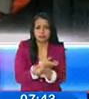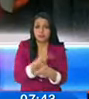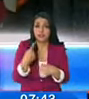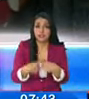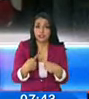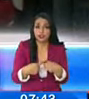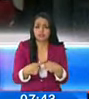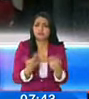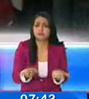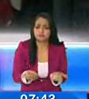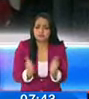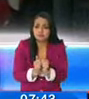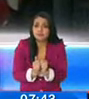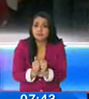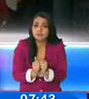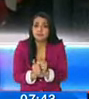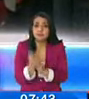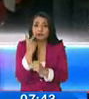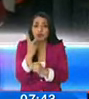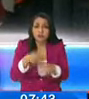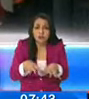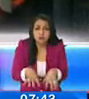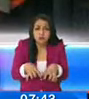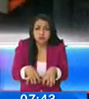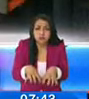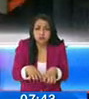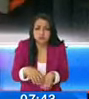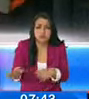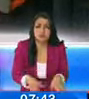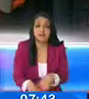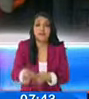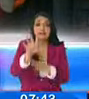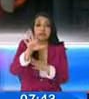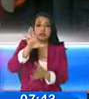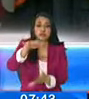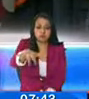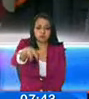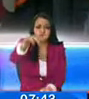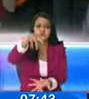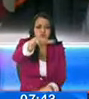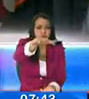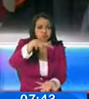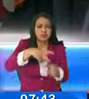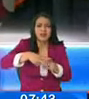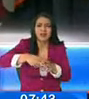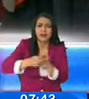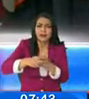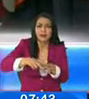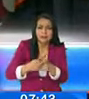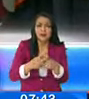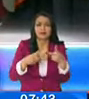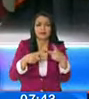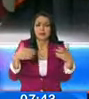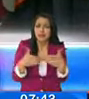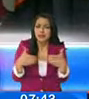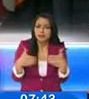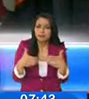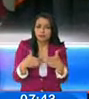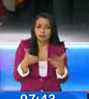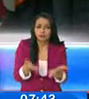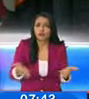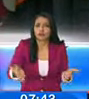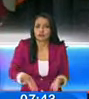estará acompañado por 2 canes y por 5 toneladas de herramientas, equipos y